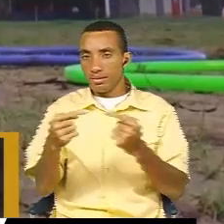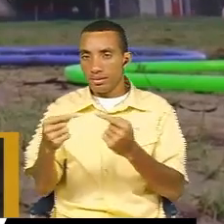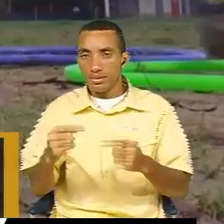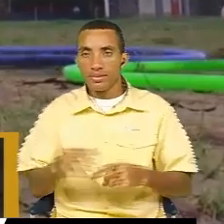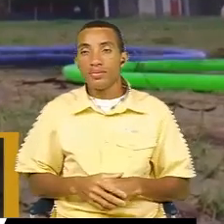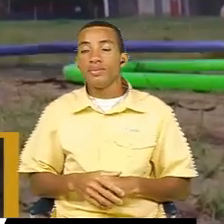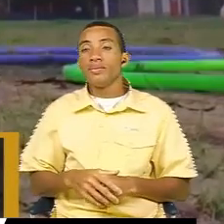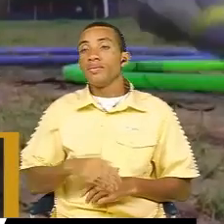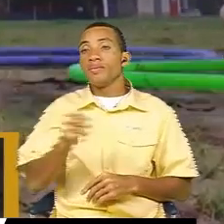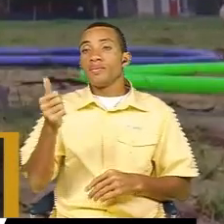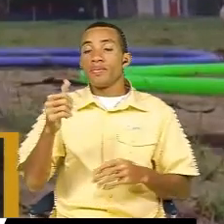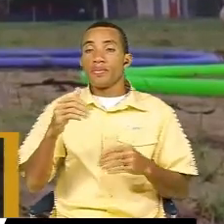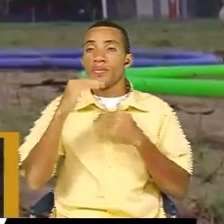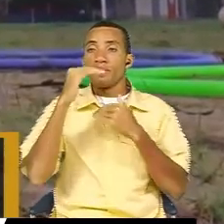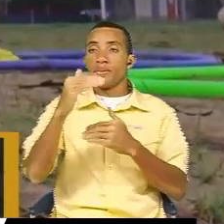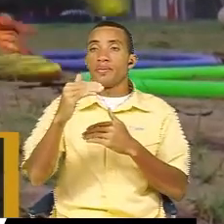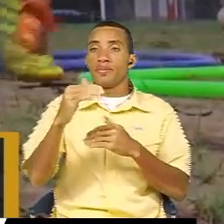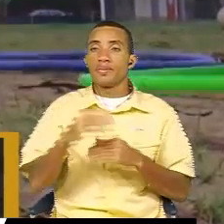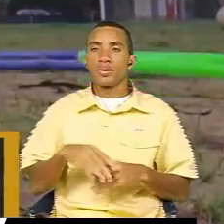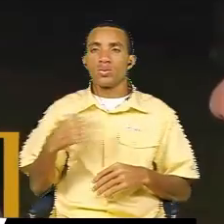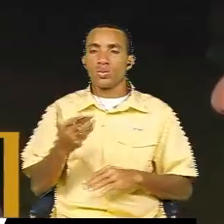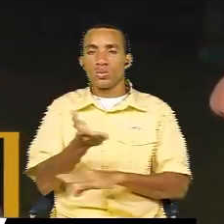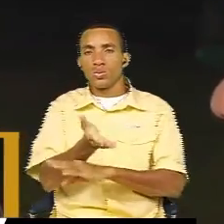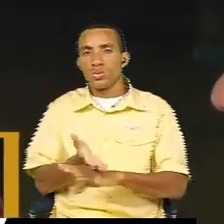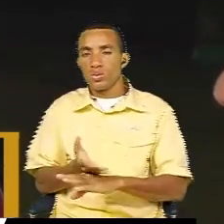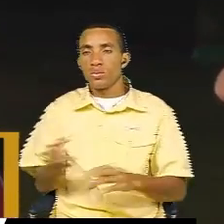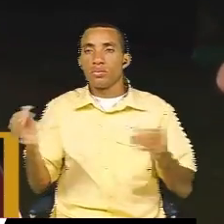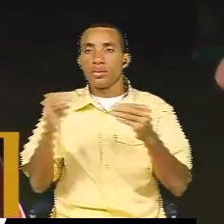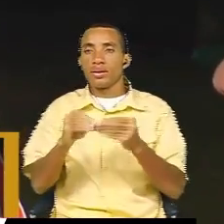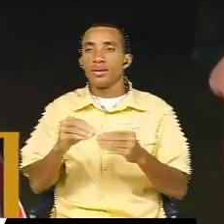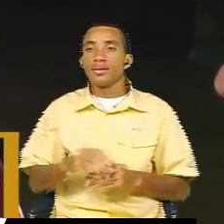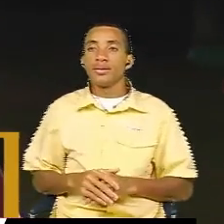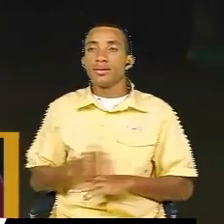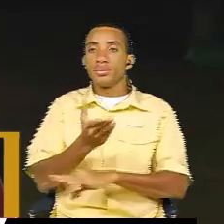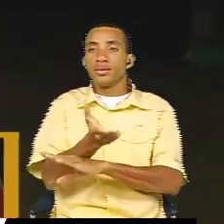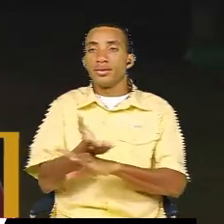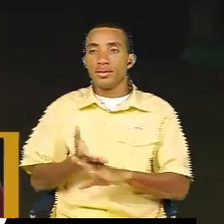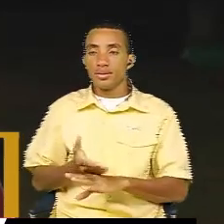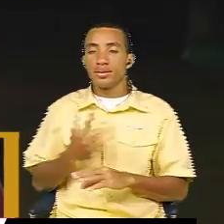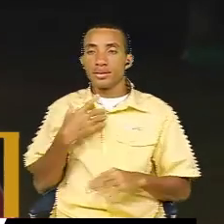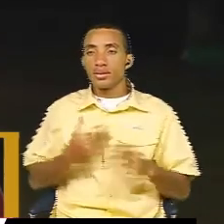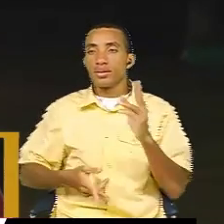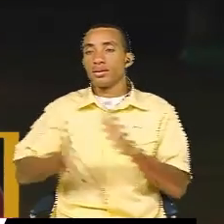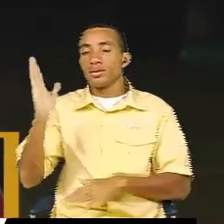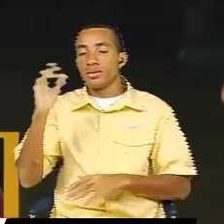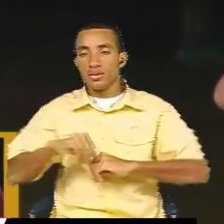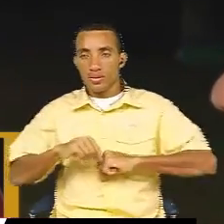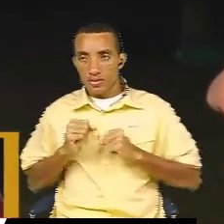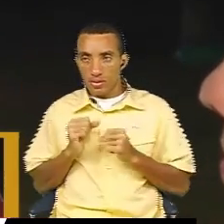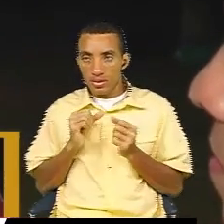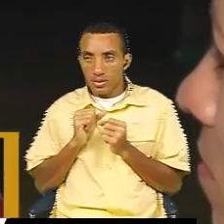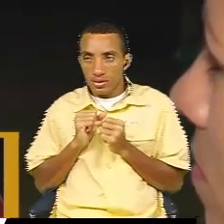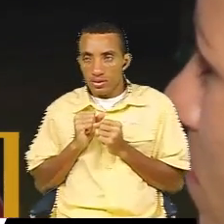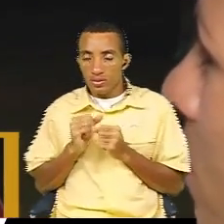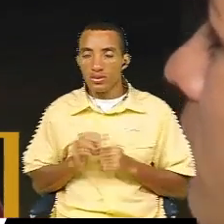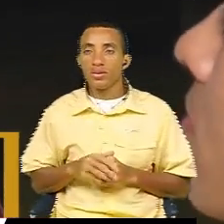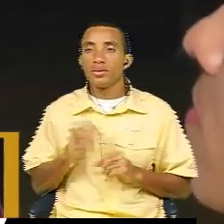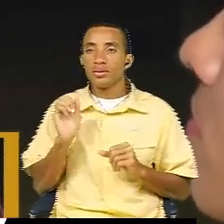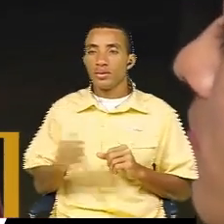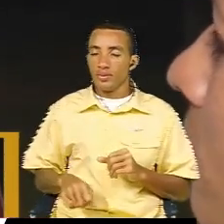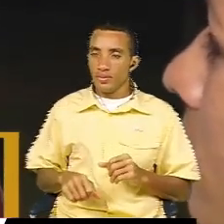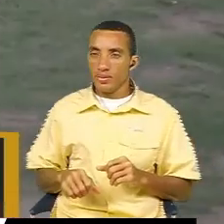categorías participantes es más exigente. No, siempre es exigente, porque usted sabe que vamos para clima frío, entonces tenemos por lo menos que tener bastante resistencia para